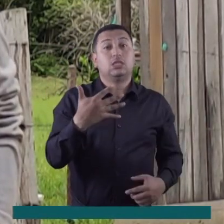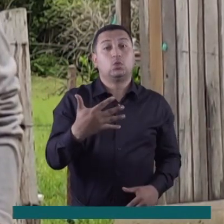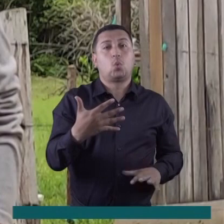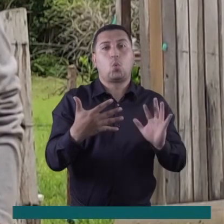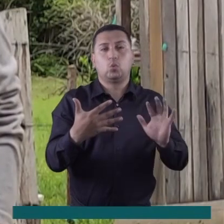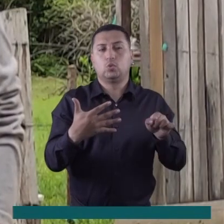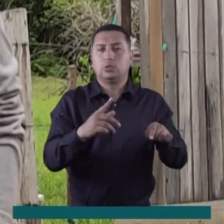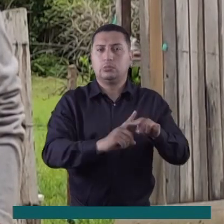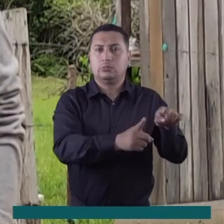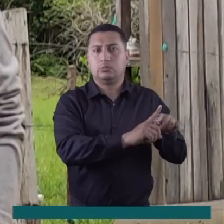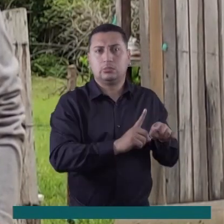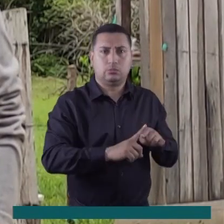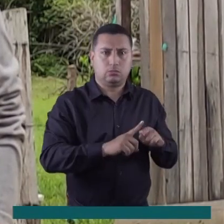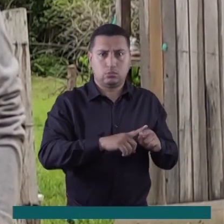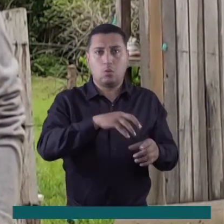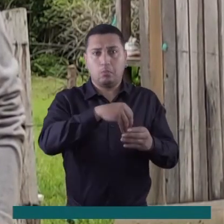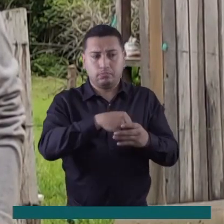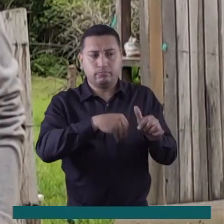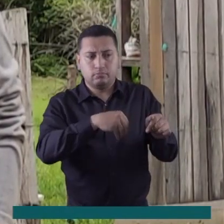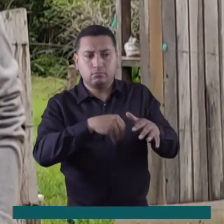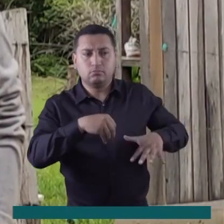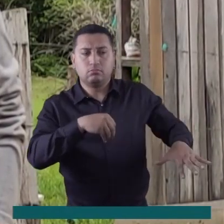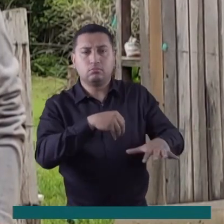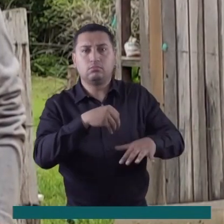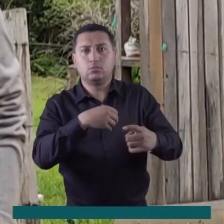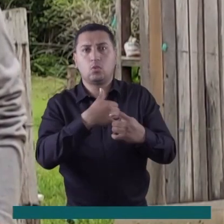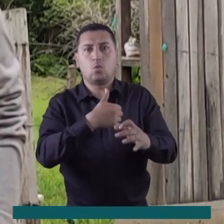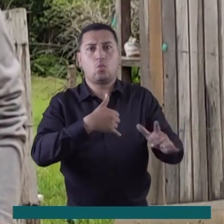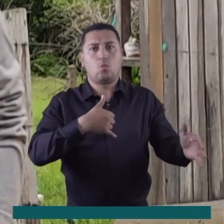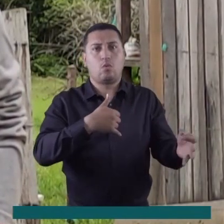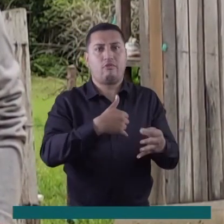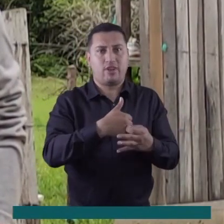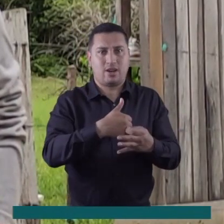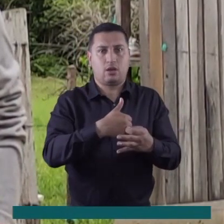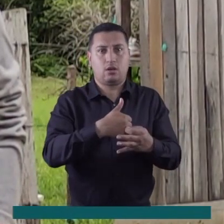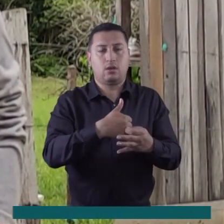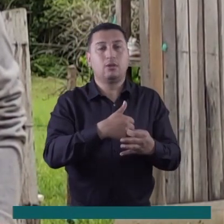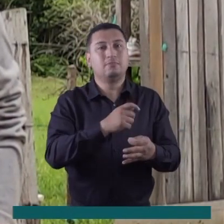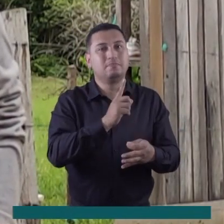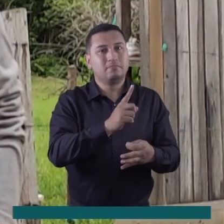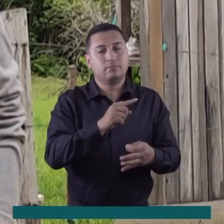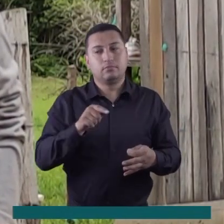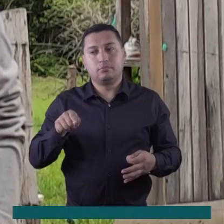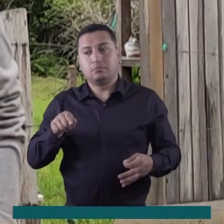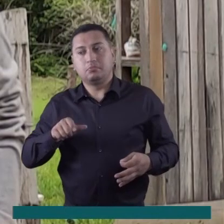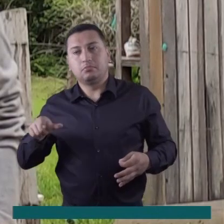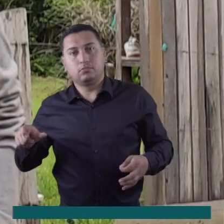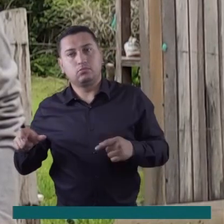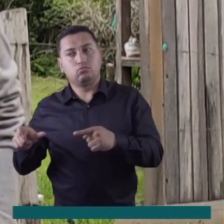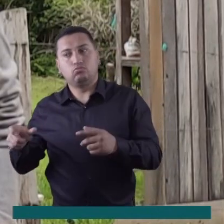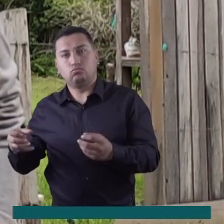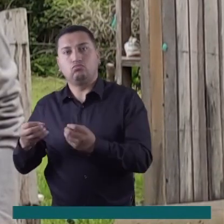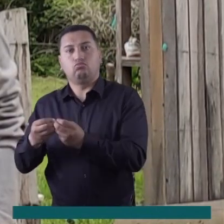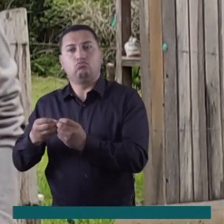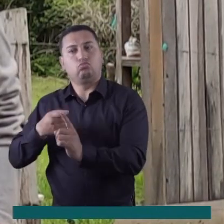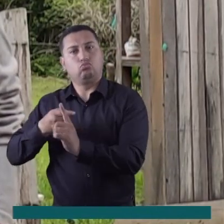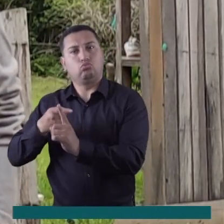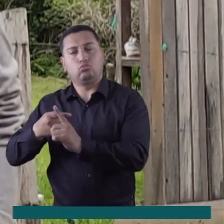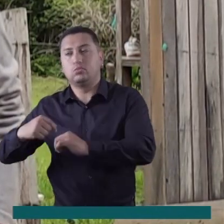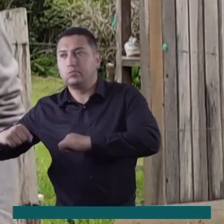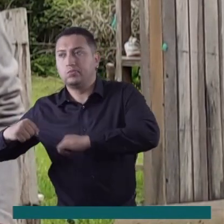guaviare es encontrar mucha gente que está haciendo acciones de conservación